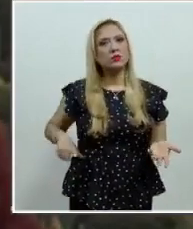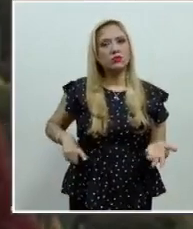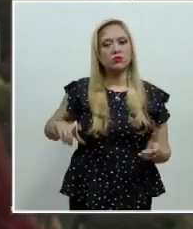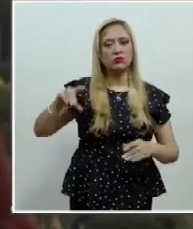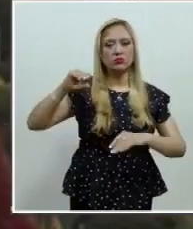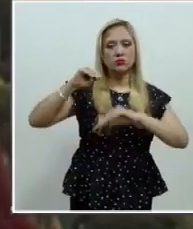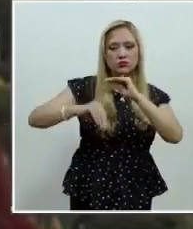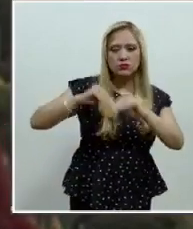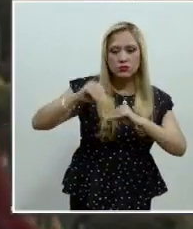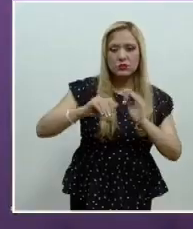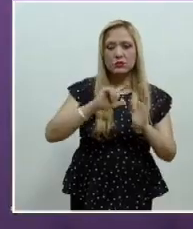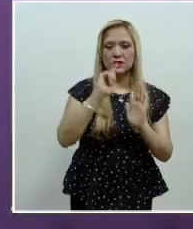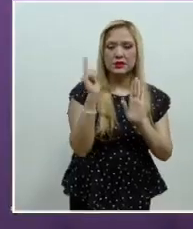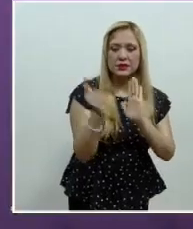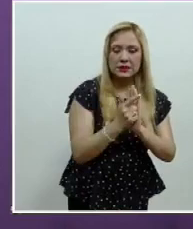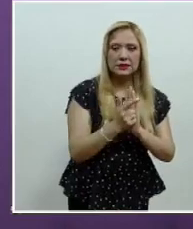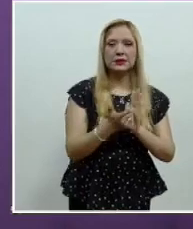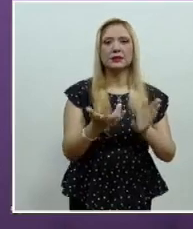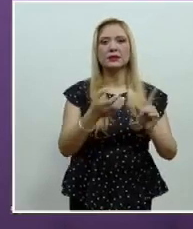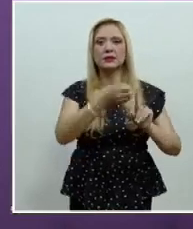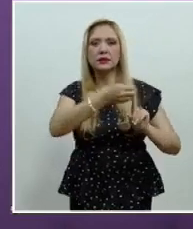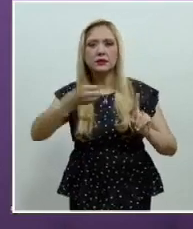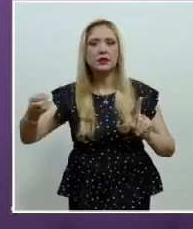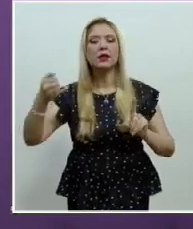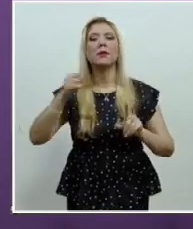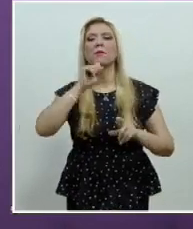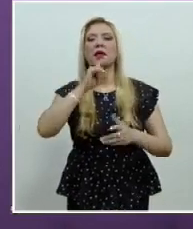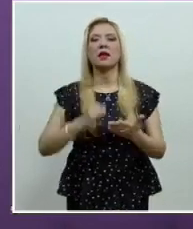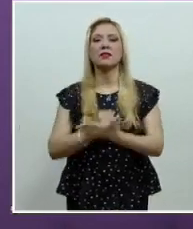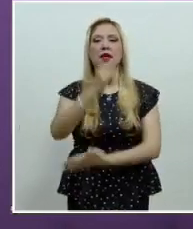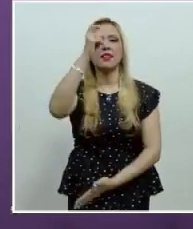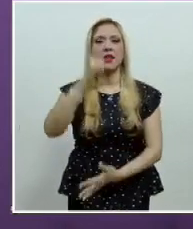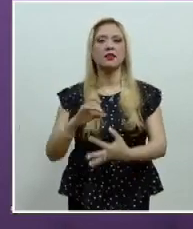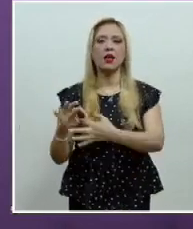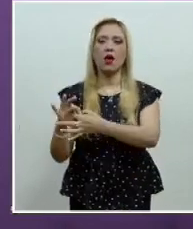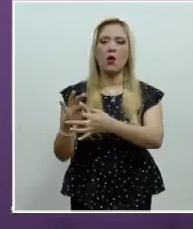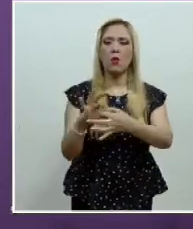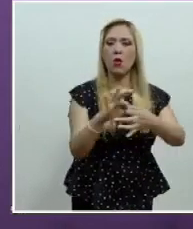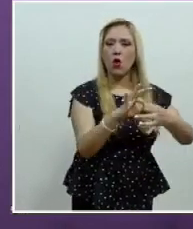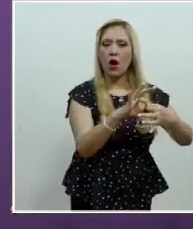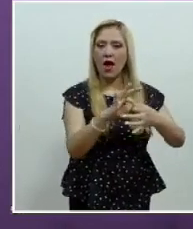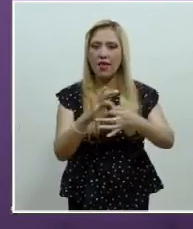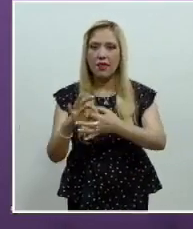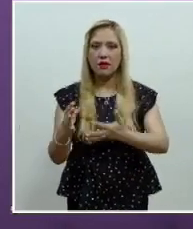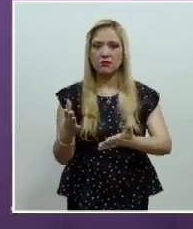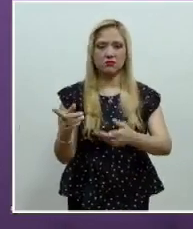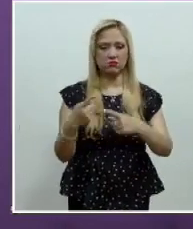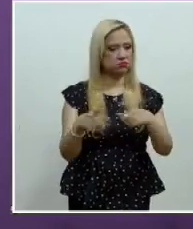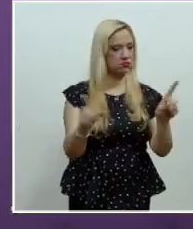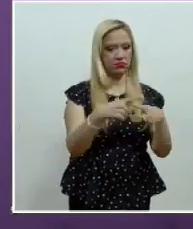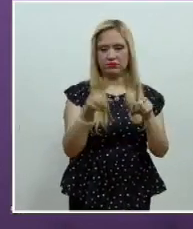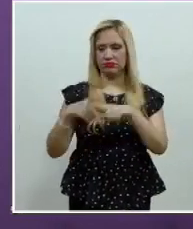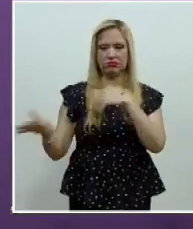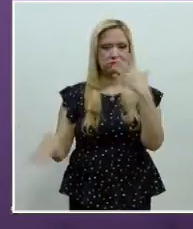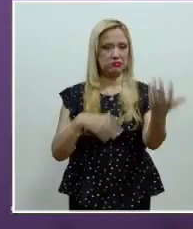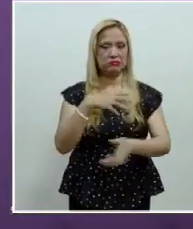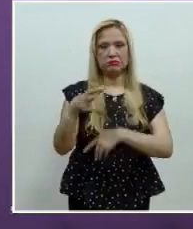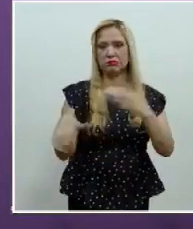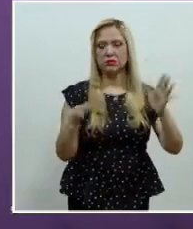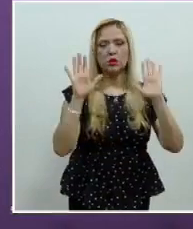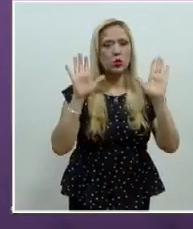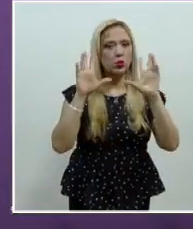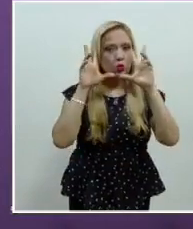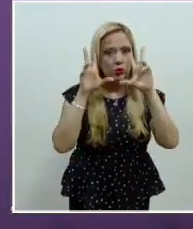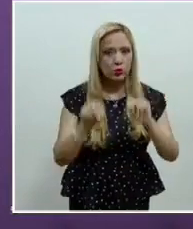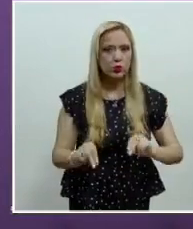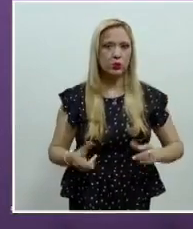producción legislativa y desde luego pues en la elaboración de sentencias, ¿no? Es indispensable, insisto, por la labor o para la labor interpretativa